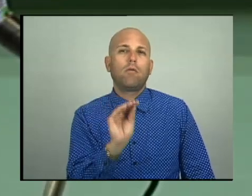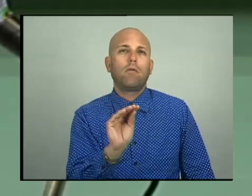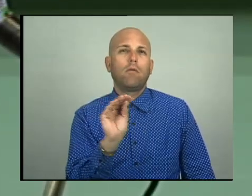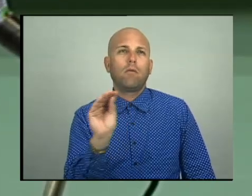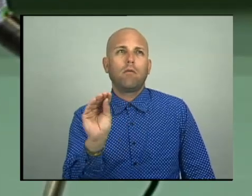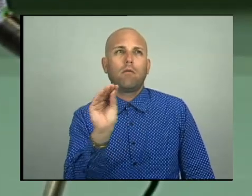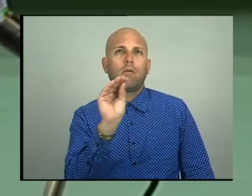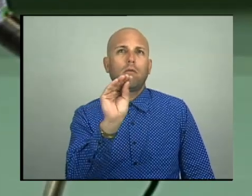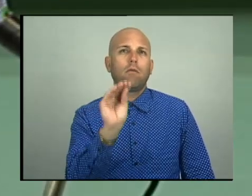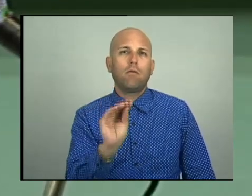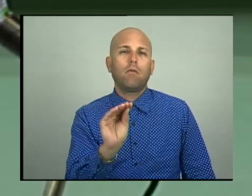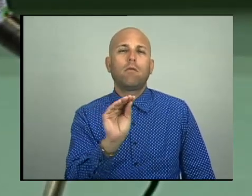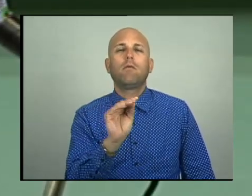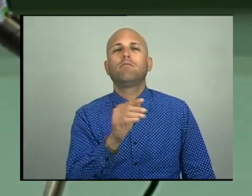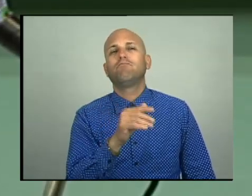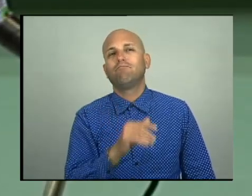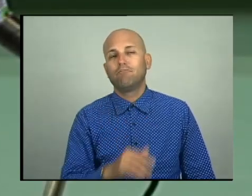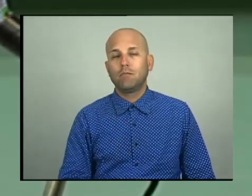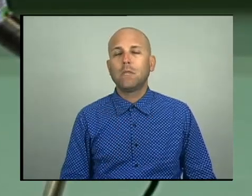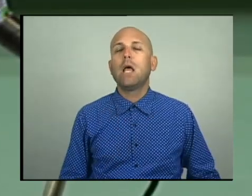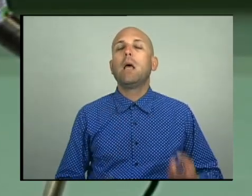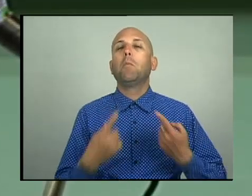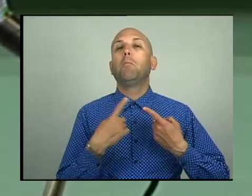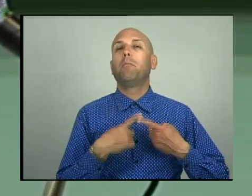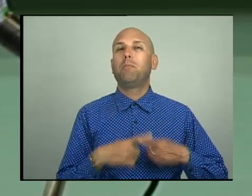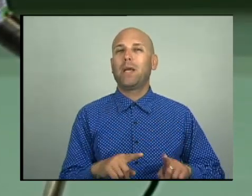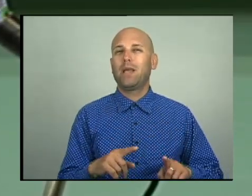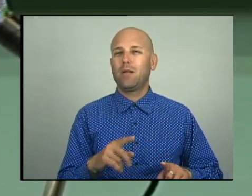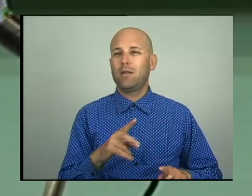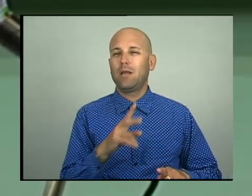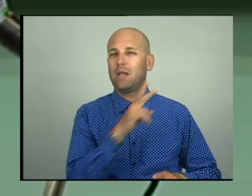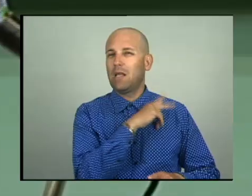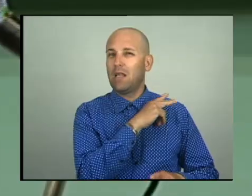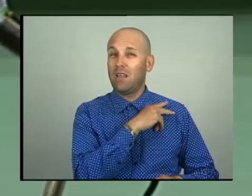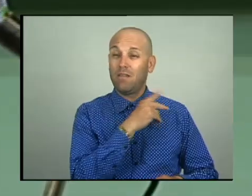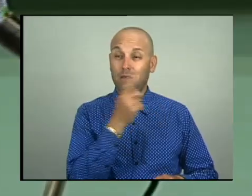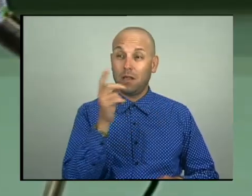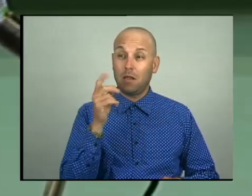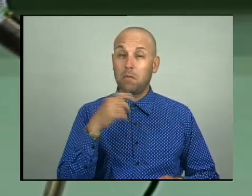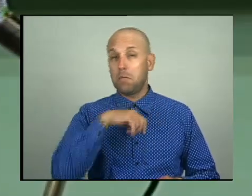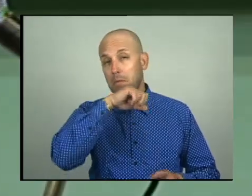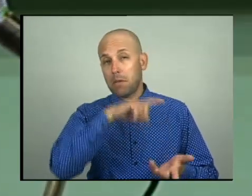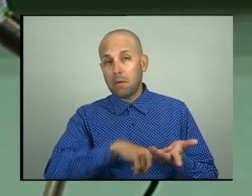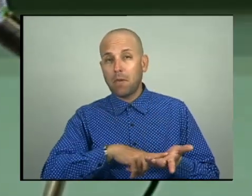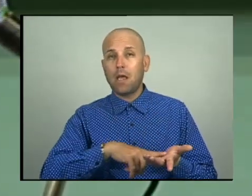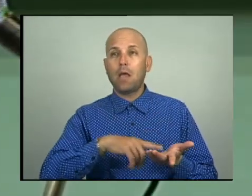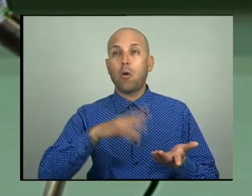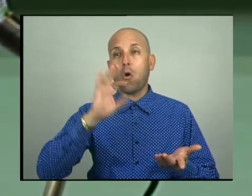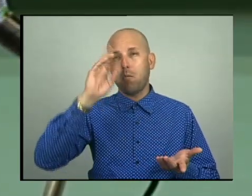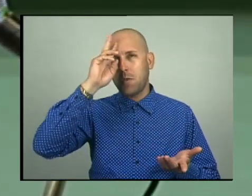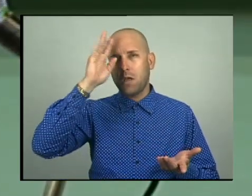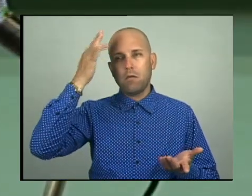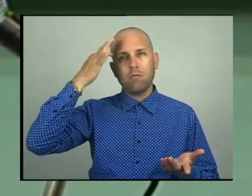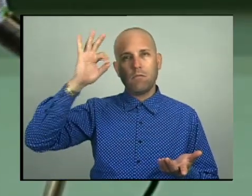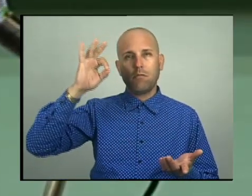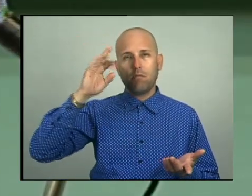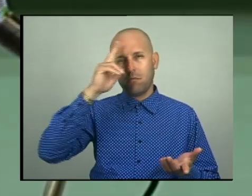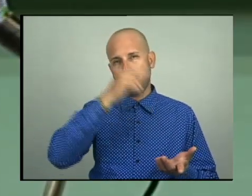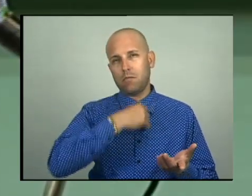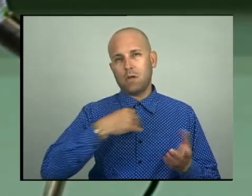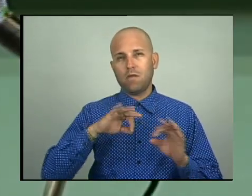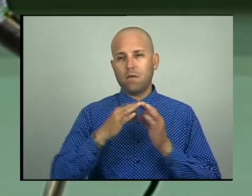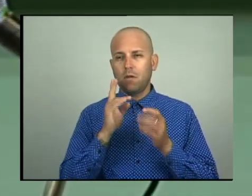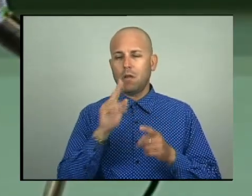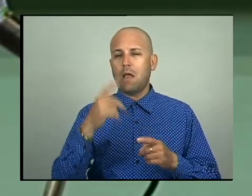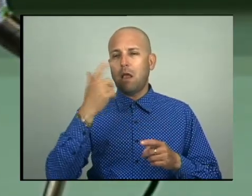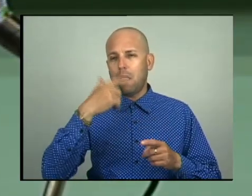médicos manejan, pero de manera general el signo cardinal, el cambio de coloración, la dificultad respiratoria, a los pequeños esfuerzos, al llanto, a